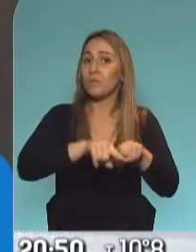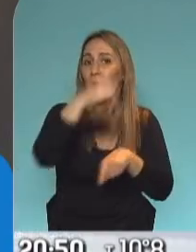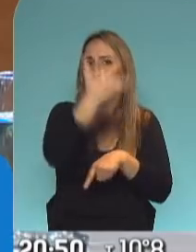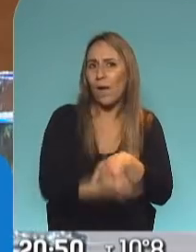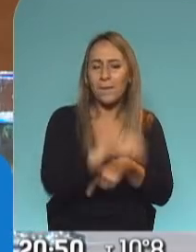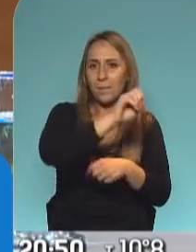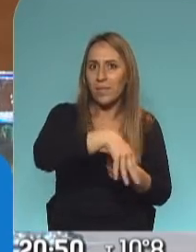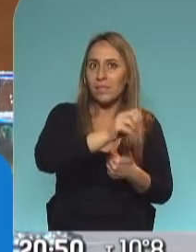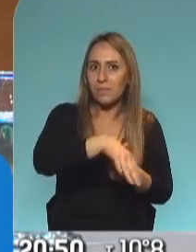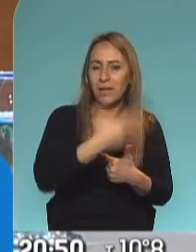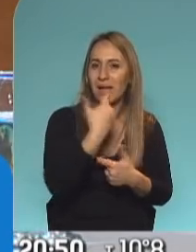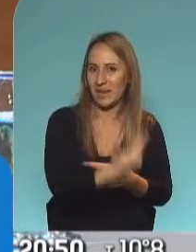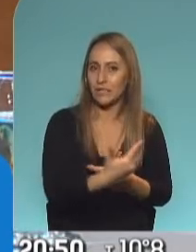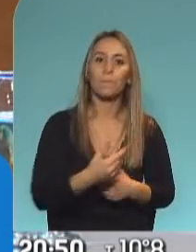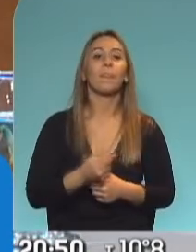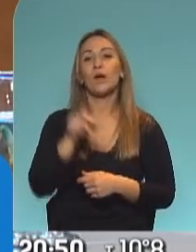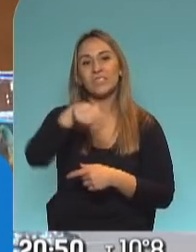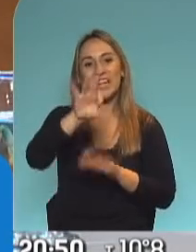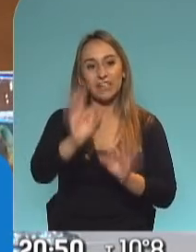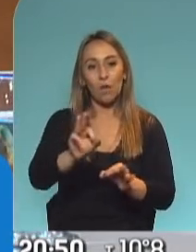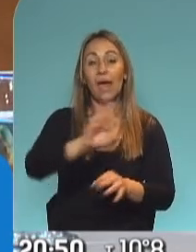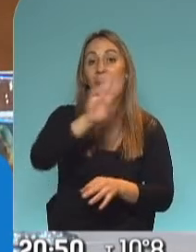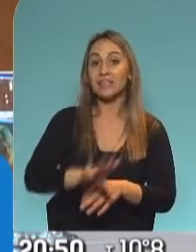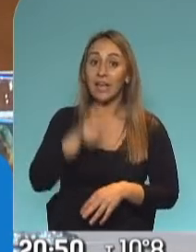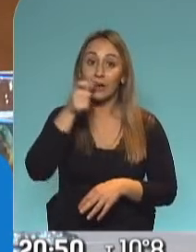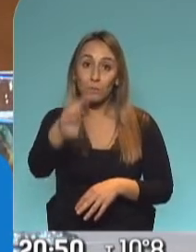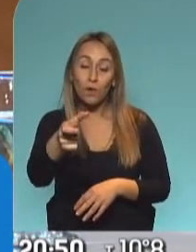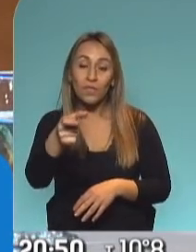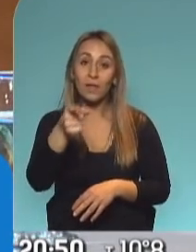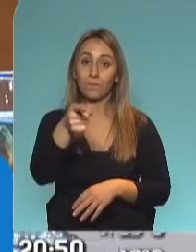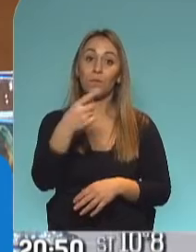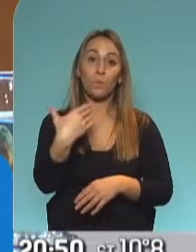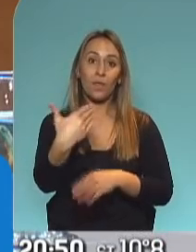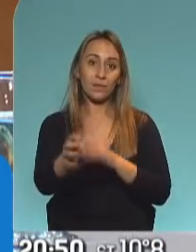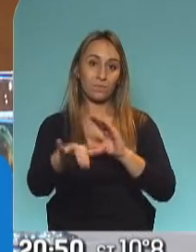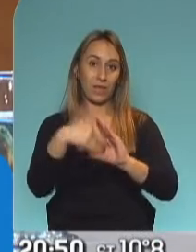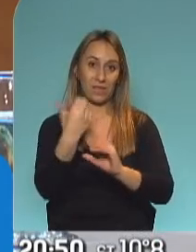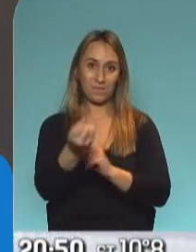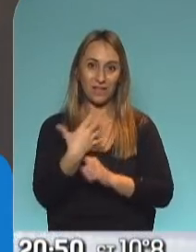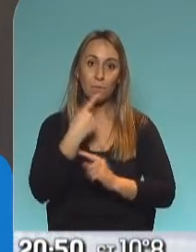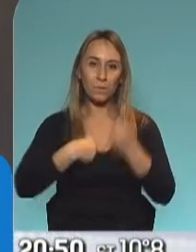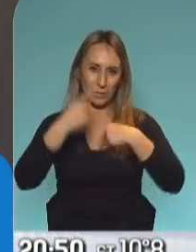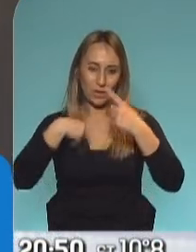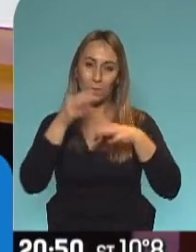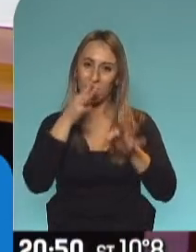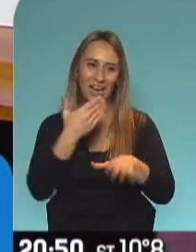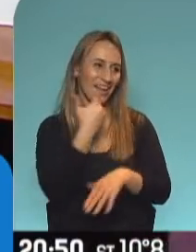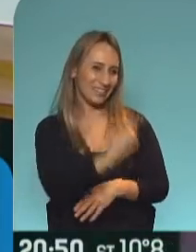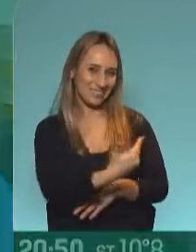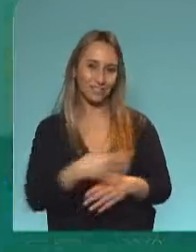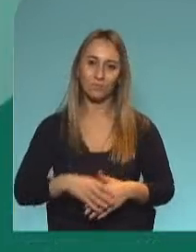Ya saben, ANSES responde, @tvpublica.com.ar. Allí pueden hacer las consultas que desean. Gracias. Gracias.